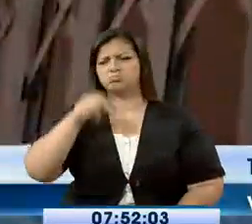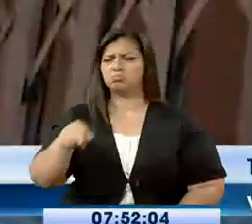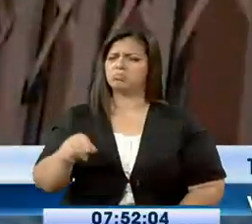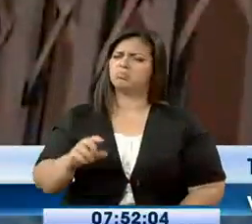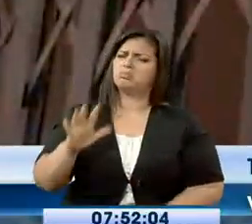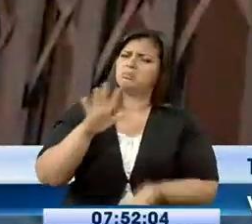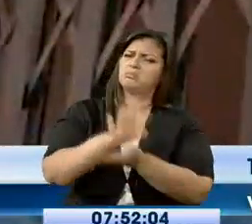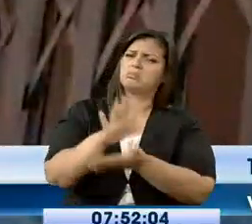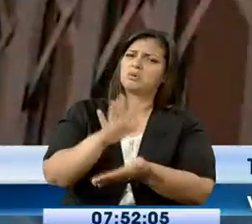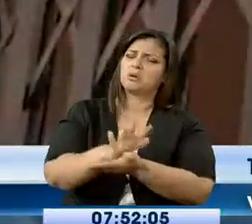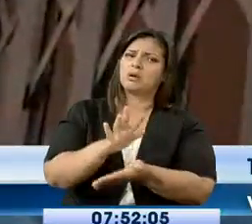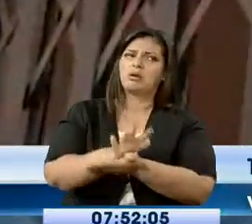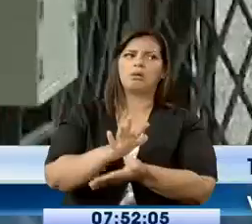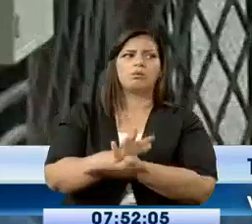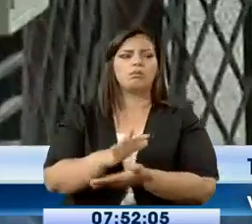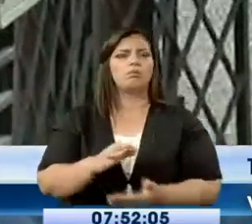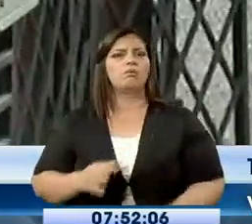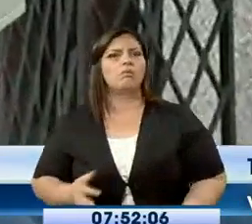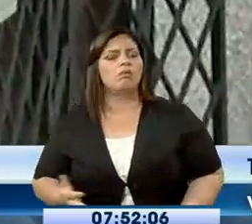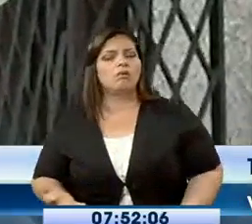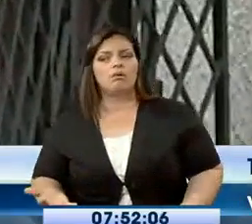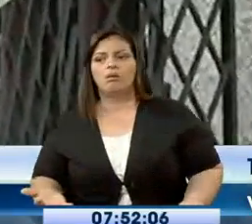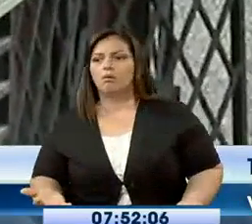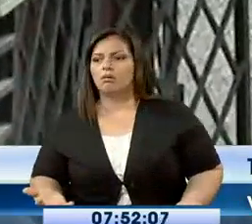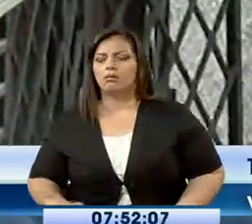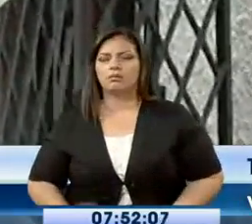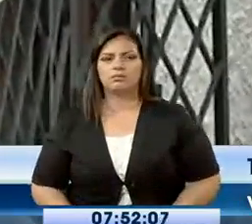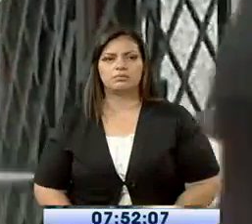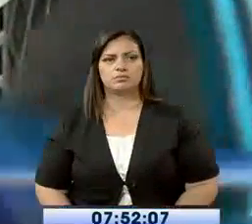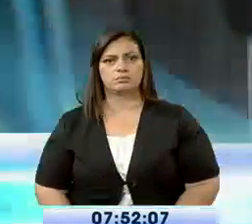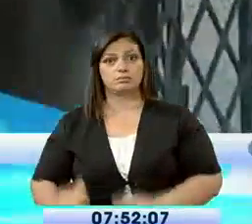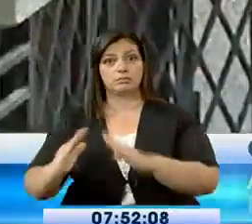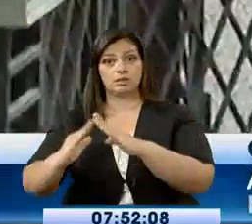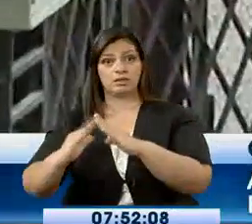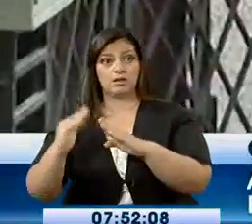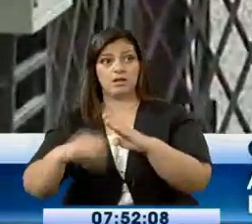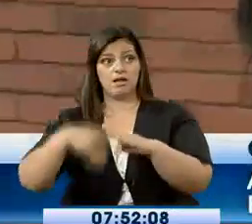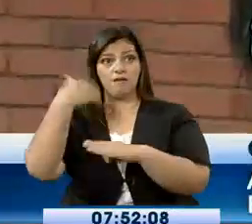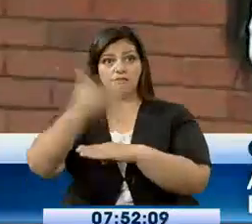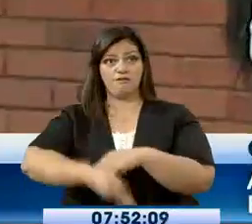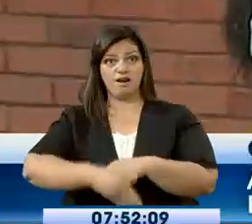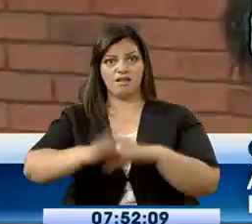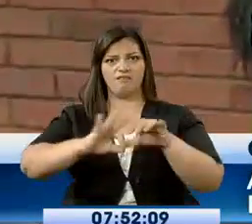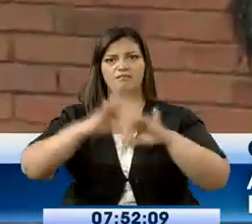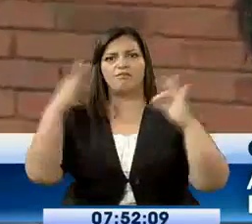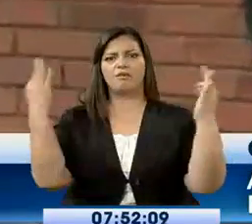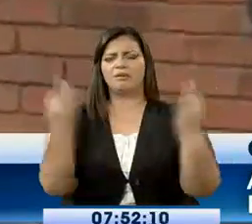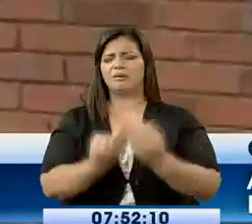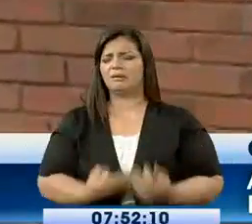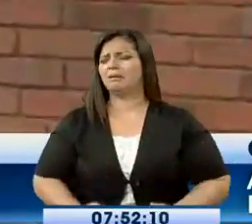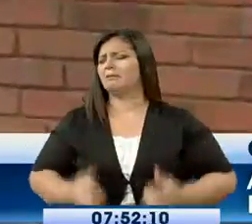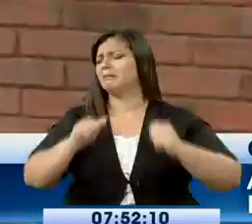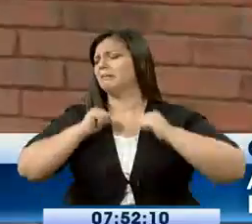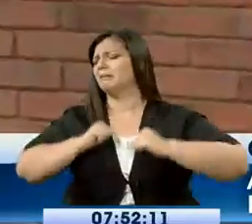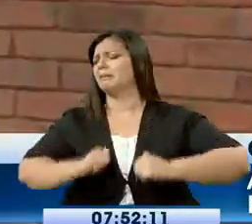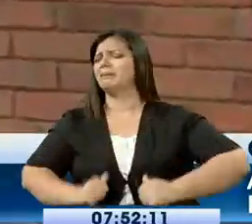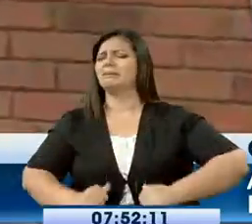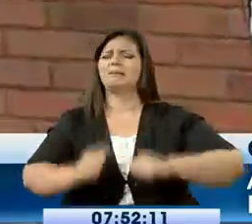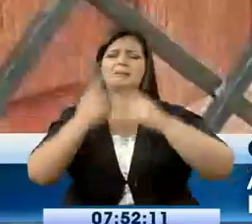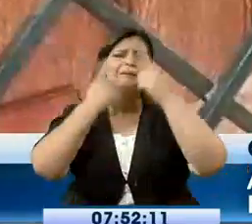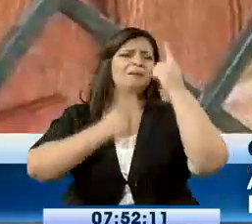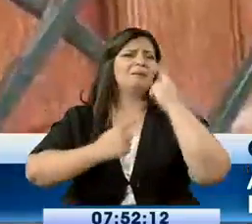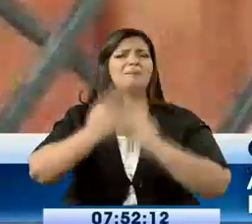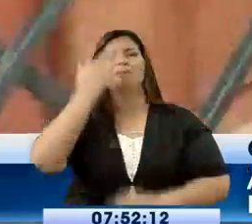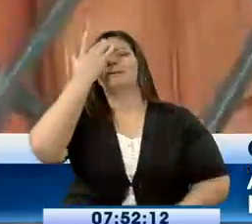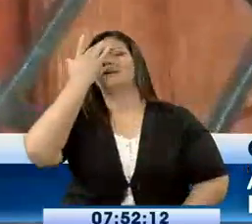tranquilo, un hombre muy educado. A las afueras de la casa solo se escuchaba el lamento de la familia que se preguntaba el porqué de esta decisión.